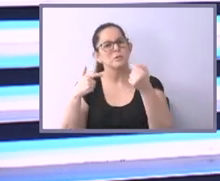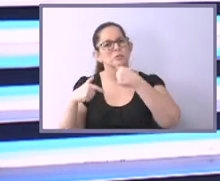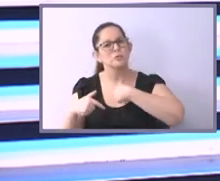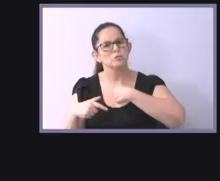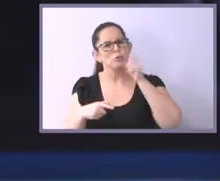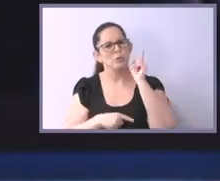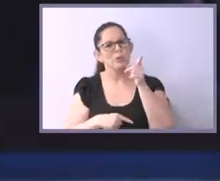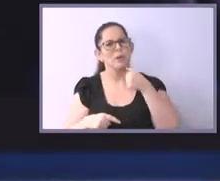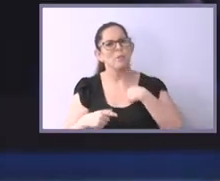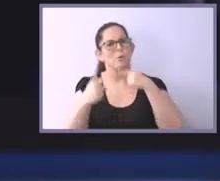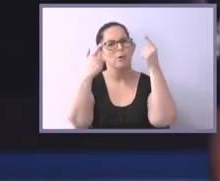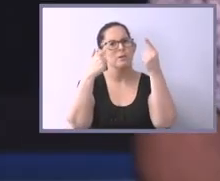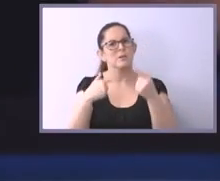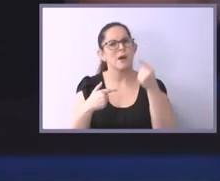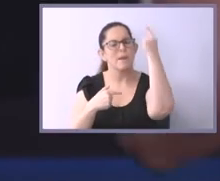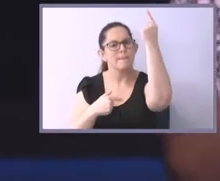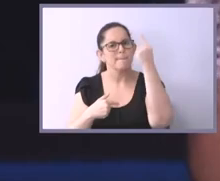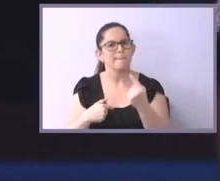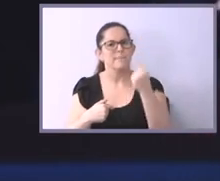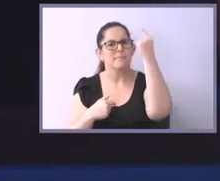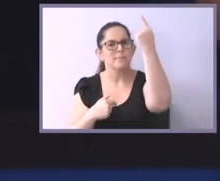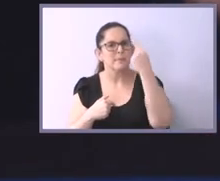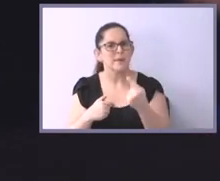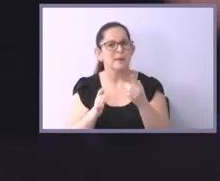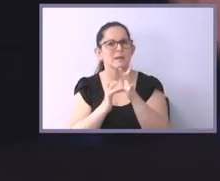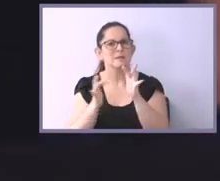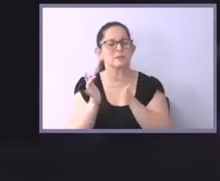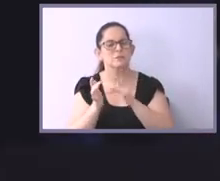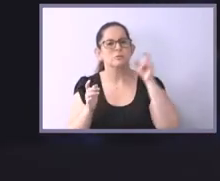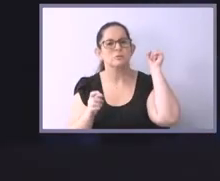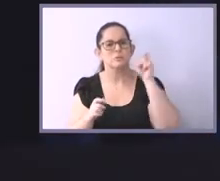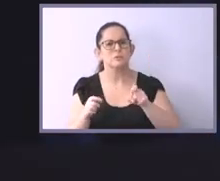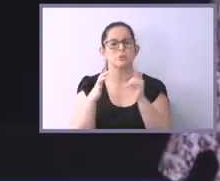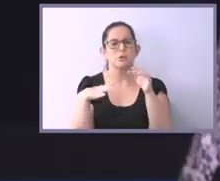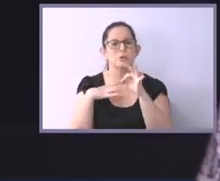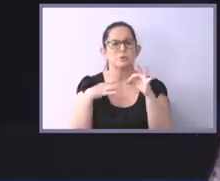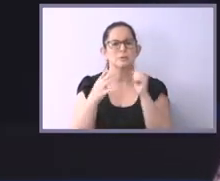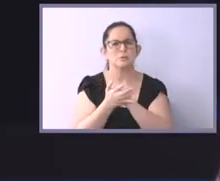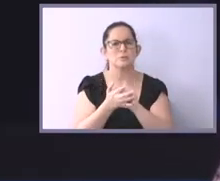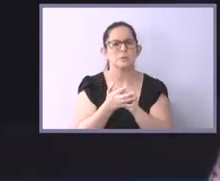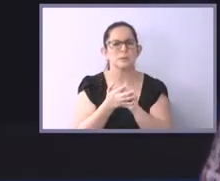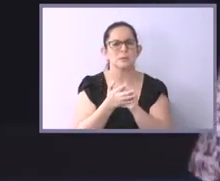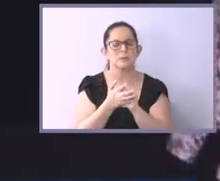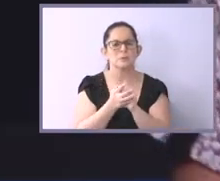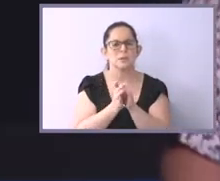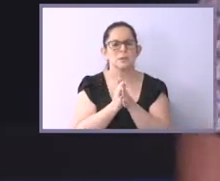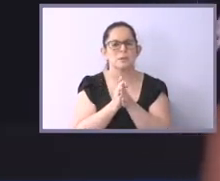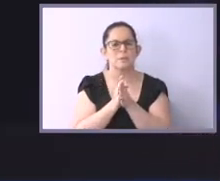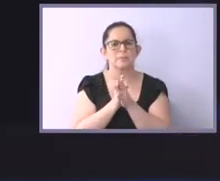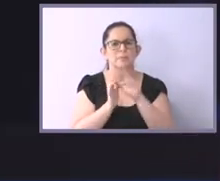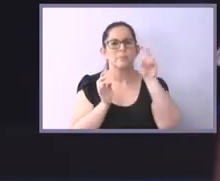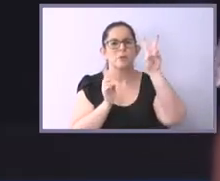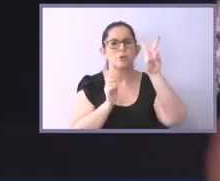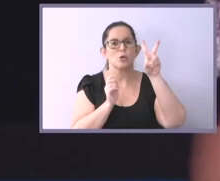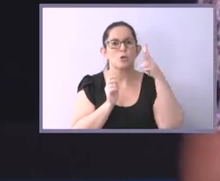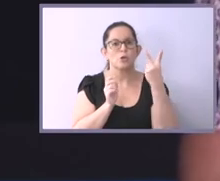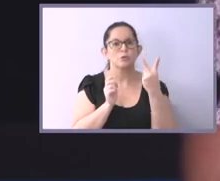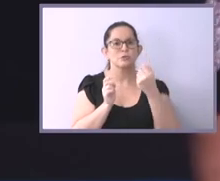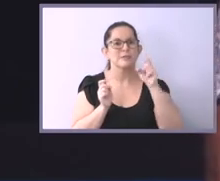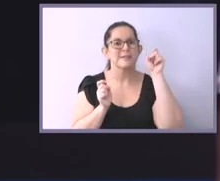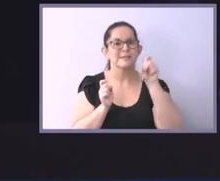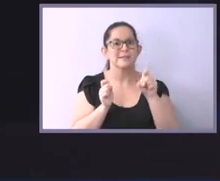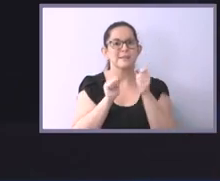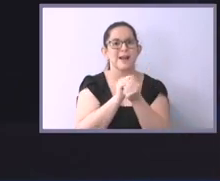de decir: ven. Ven, Jesús. Te necesitamos. Número dos, tienes que cambiar